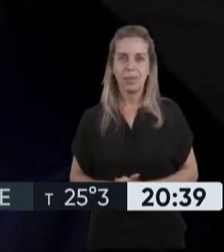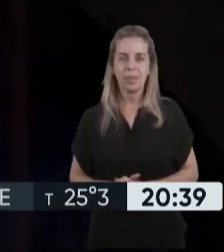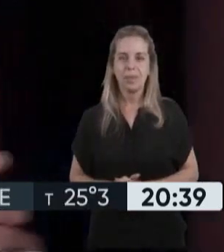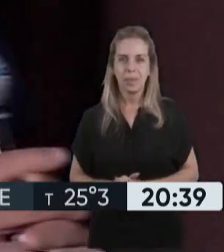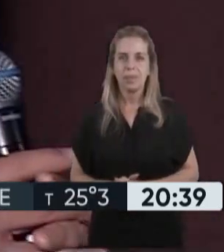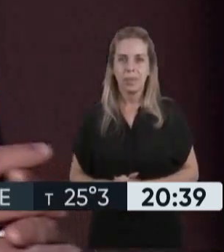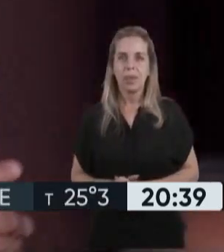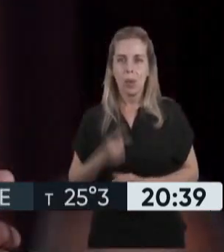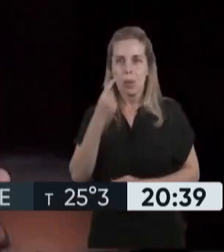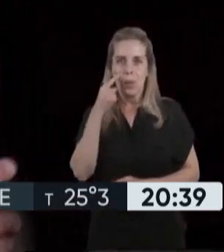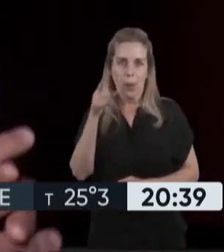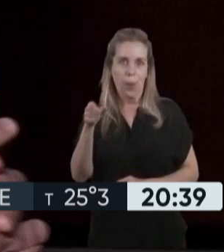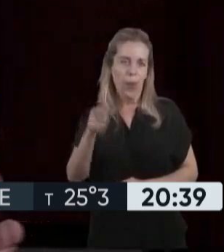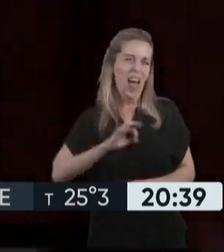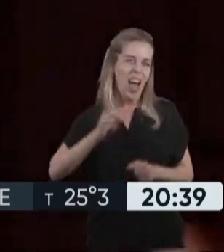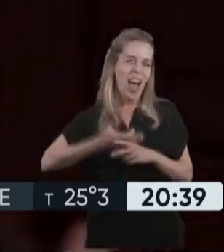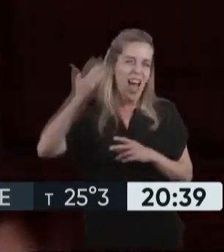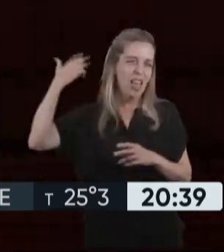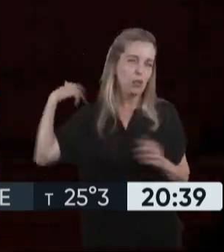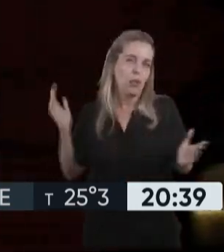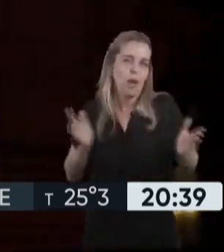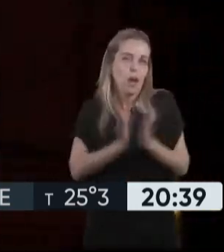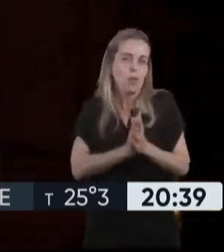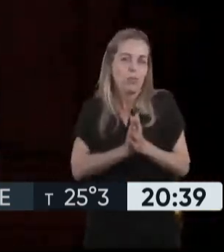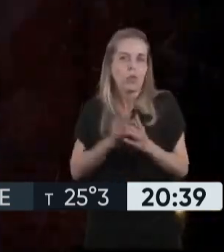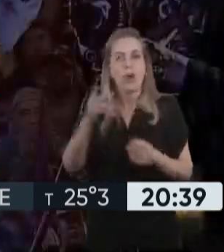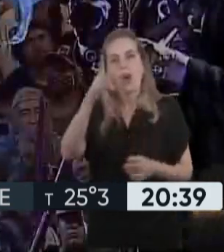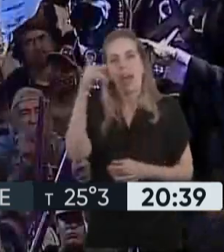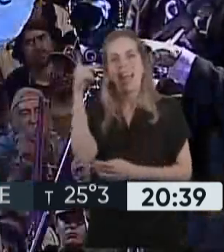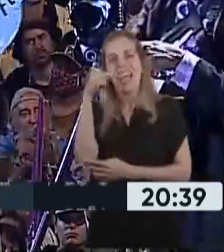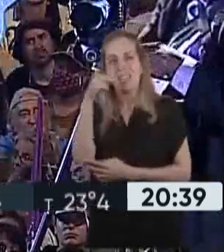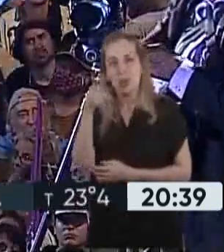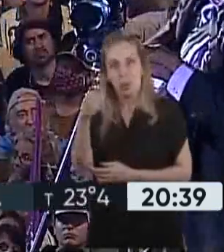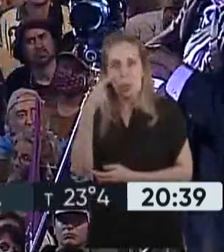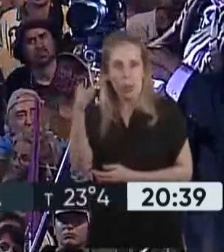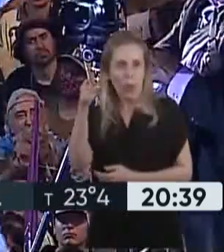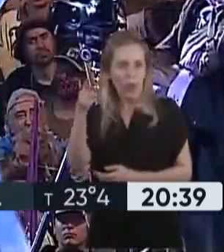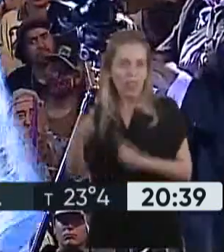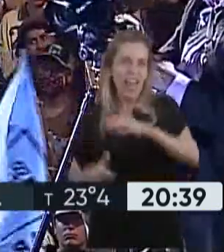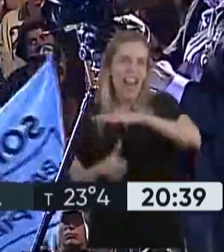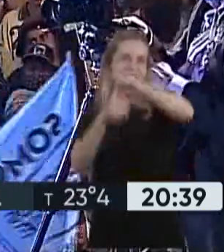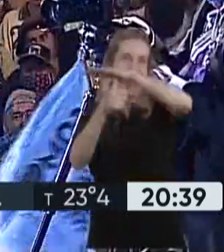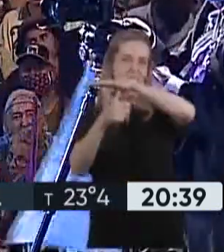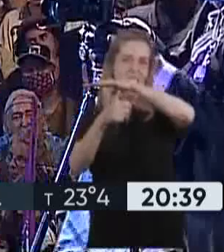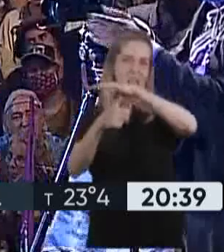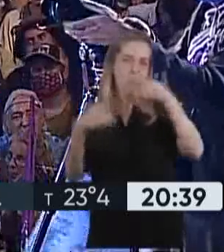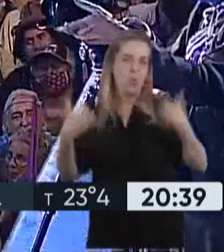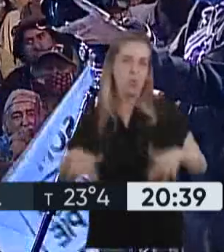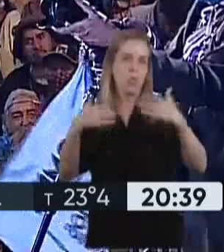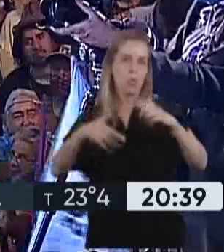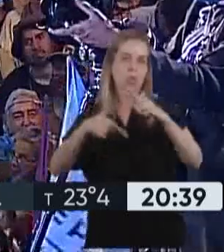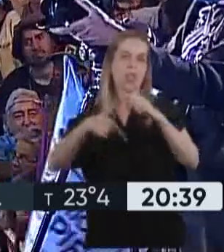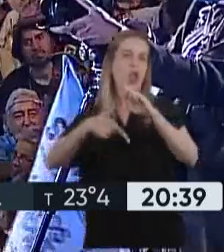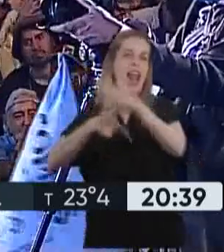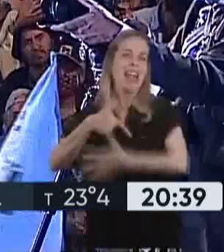lo he visto en aquellos años en que acompañé a Néstor, ha sido un líder latinoamericano inmenso, lo es